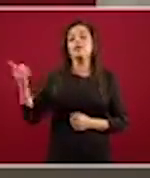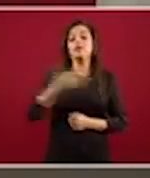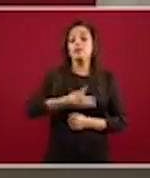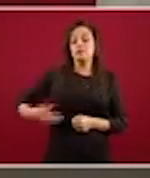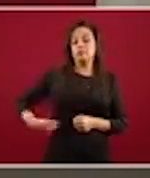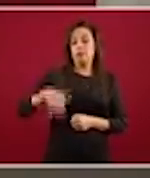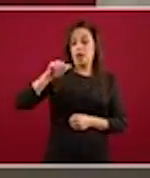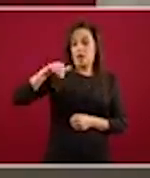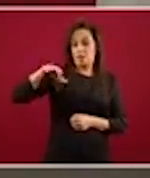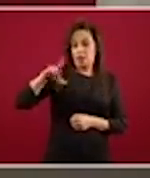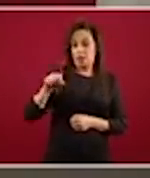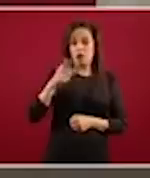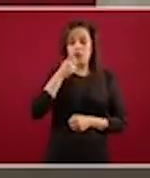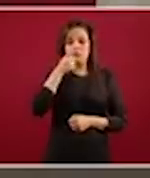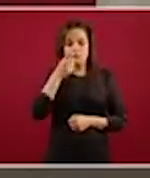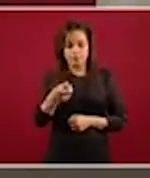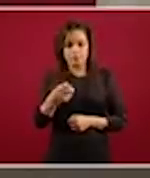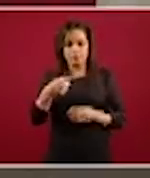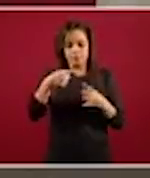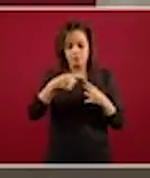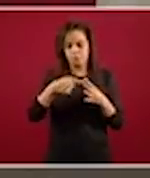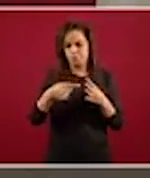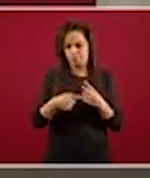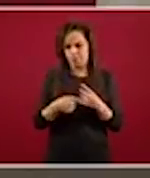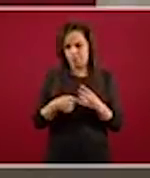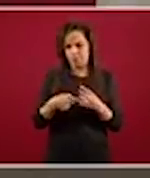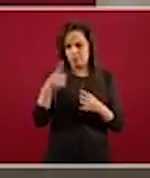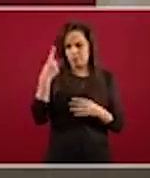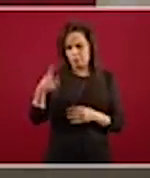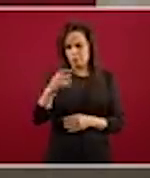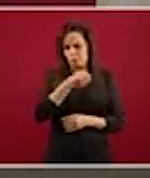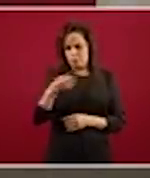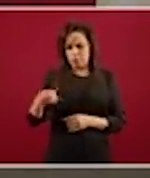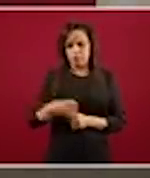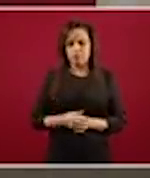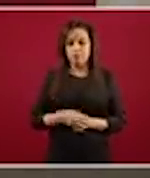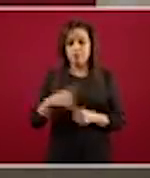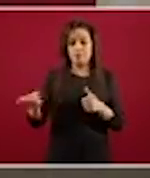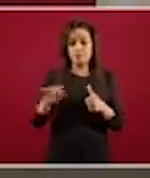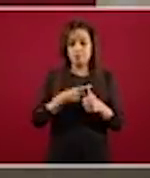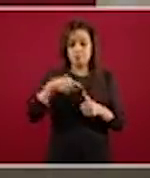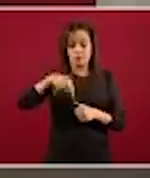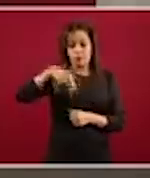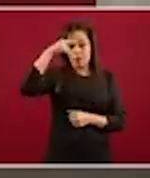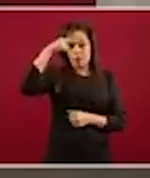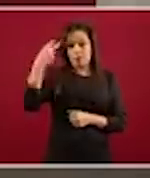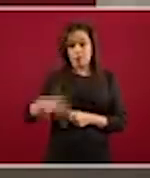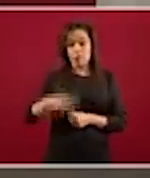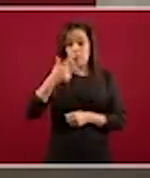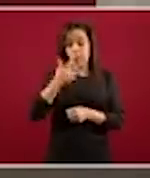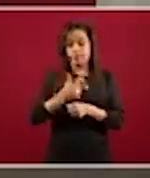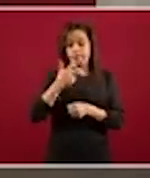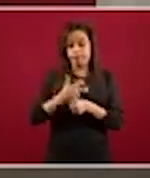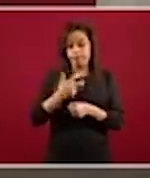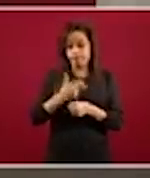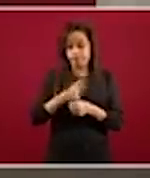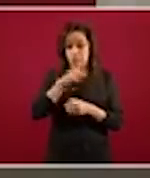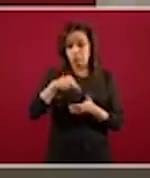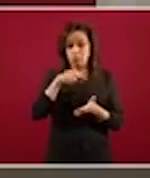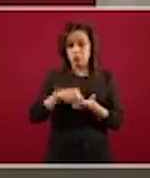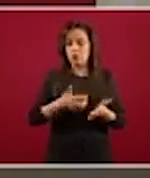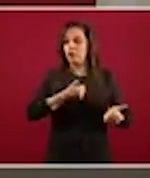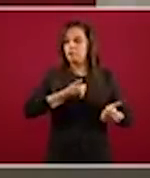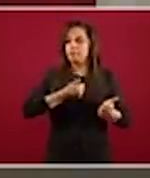dispuso varias cosas al mismo tiempo. Primero, México es el octavo exportador de equipo médico del mundo.